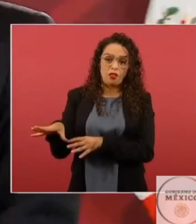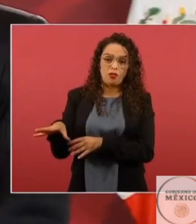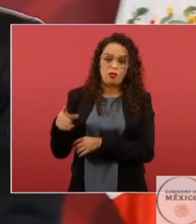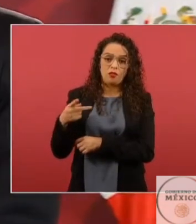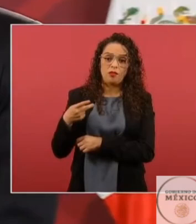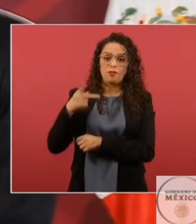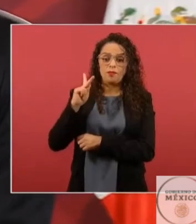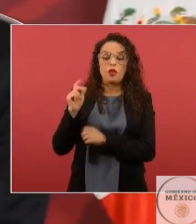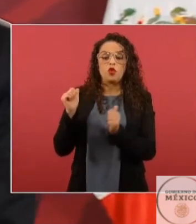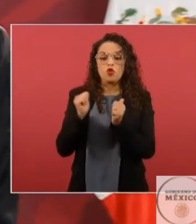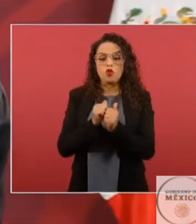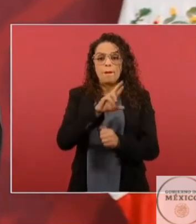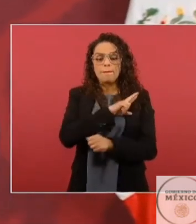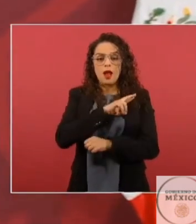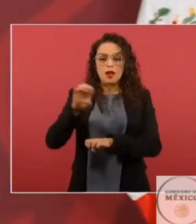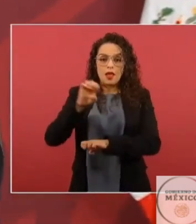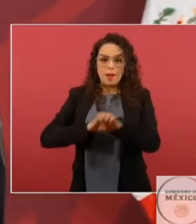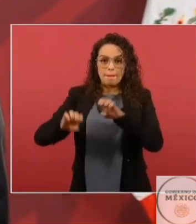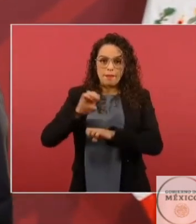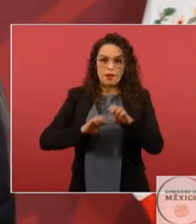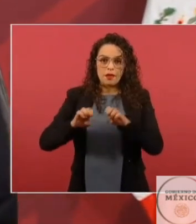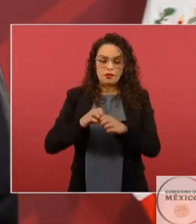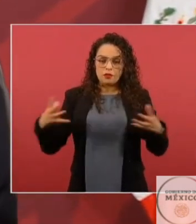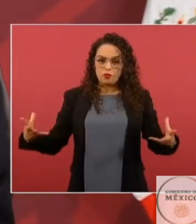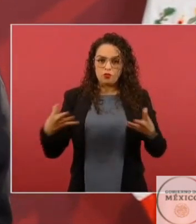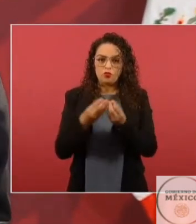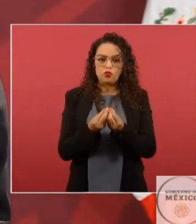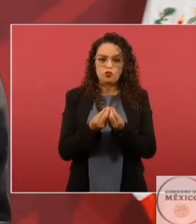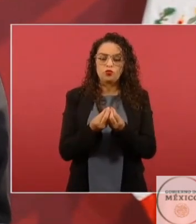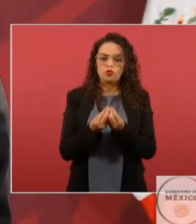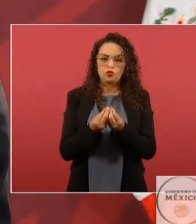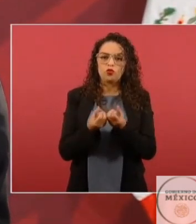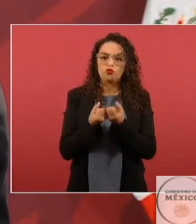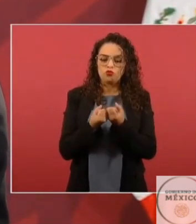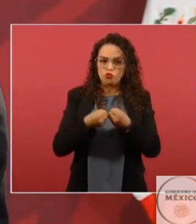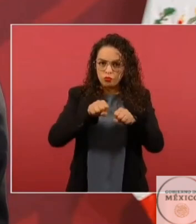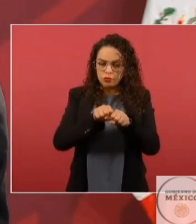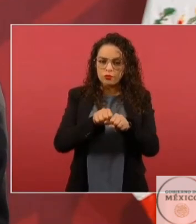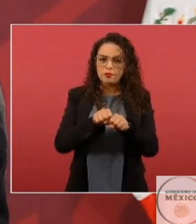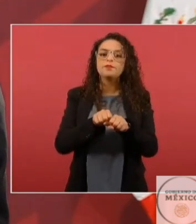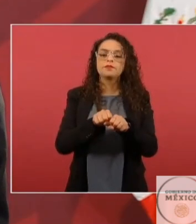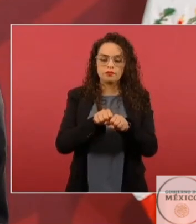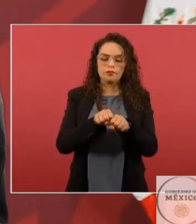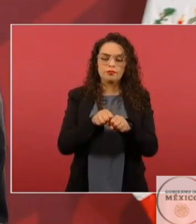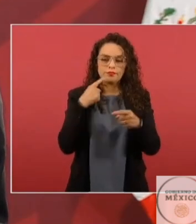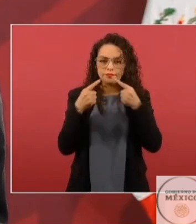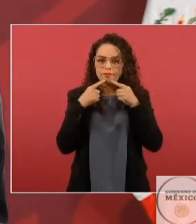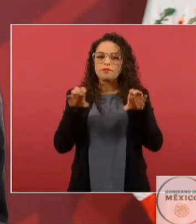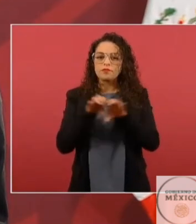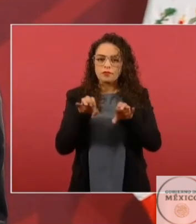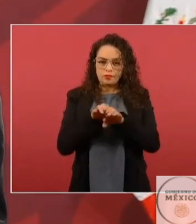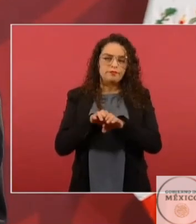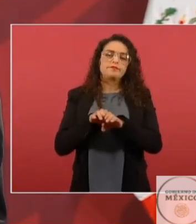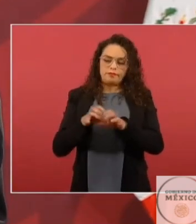recordar que la derecha, la oposición, hizo una campaña bestial en contra de este gobierno por la contratación de